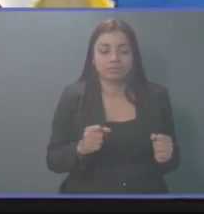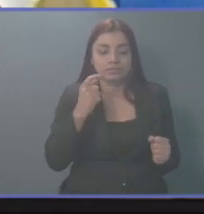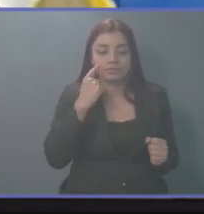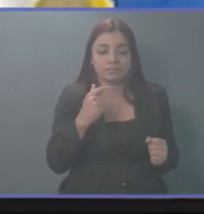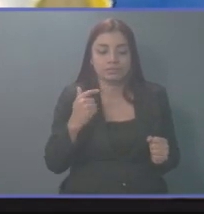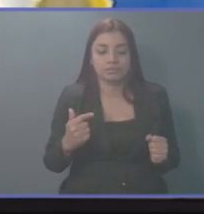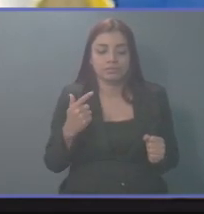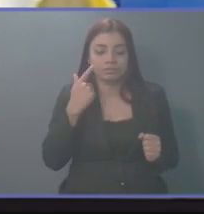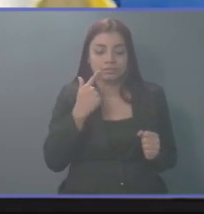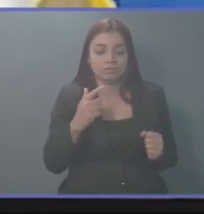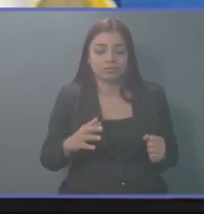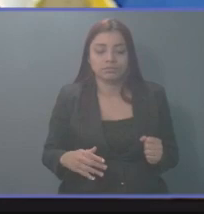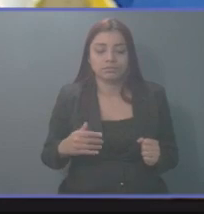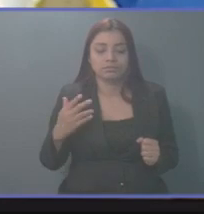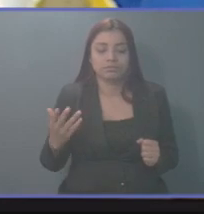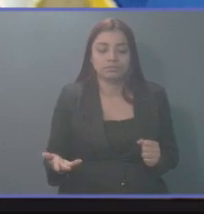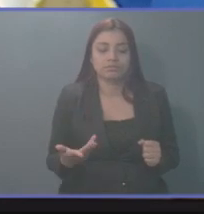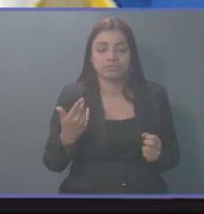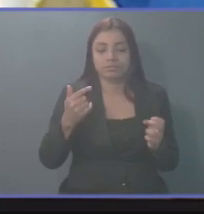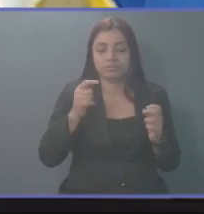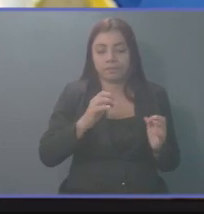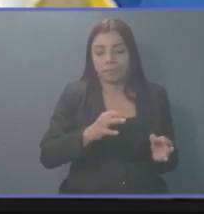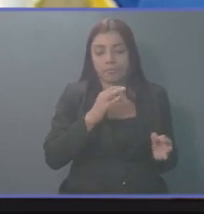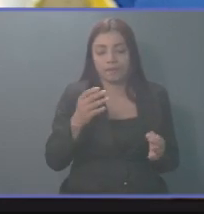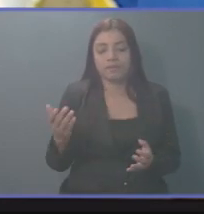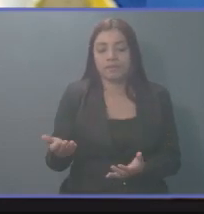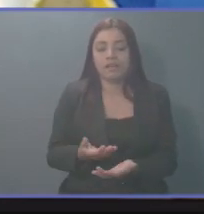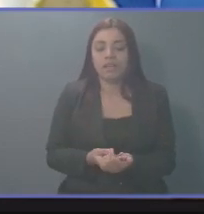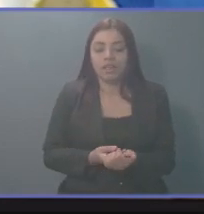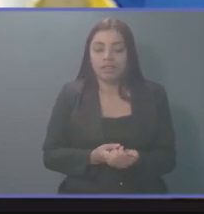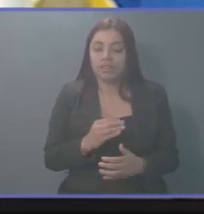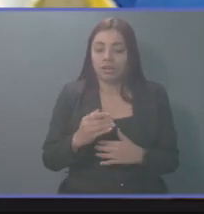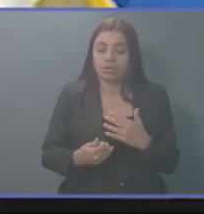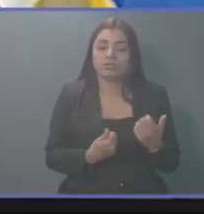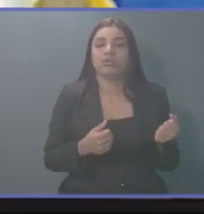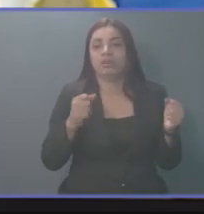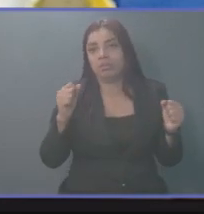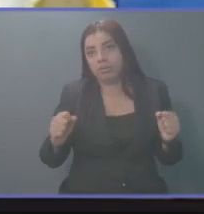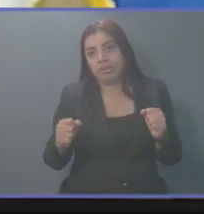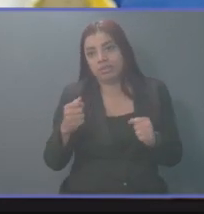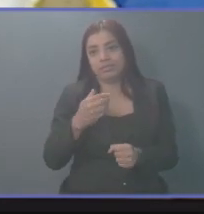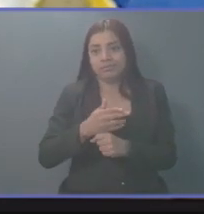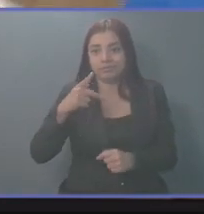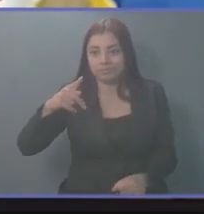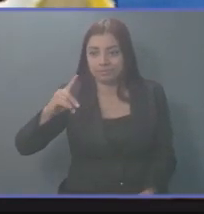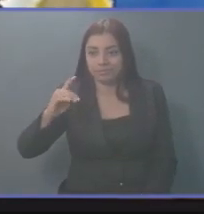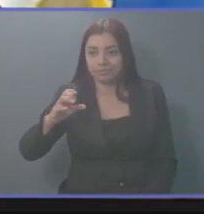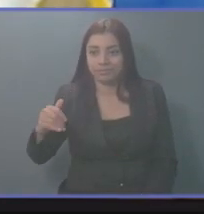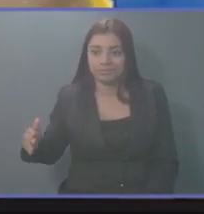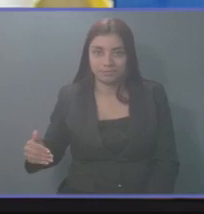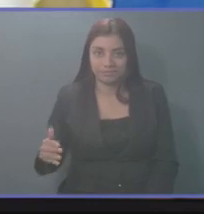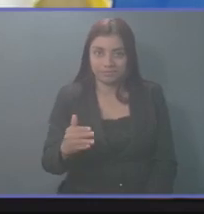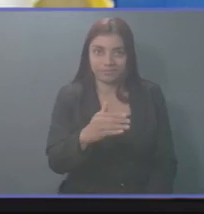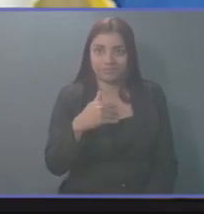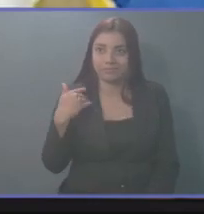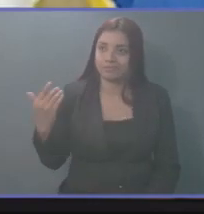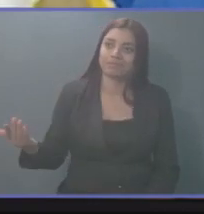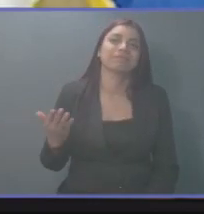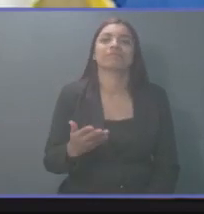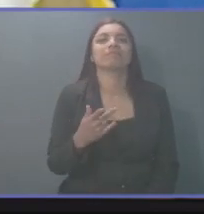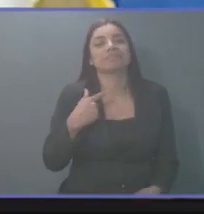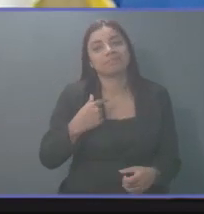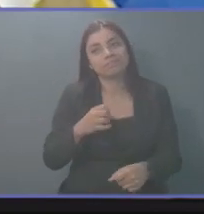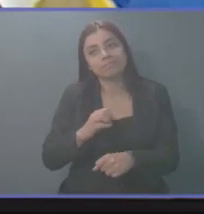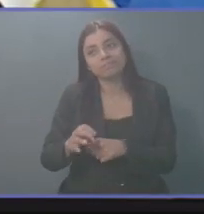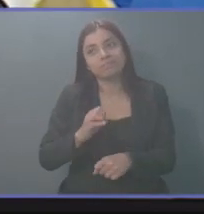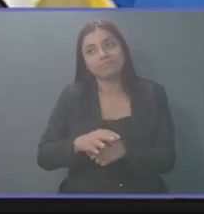trámites para que la pieza presentada por el Partido Demócrata Cristiano, en el sentido que se reactive el call center como